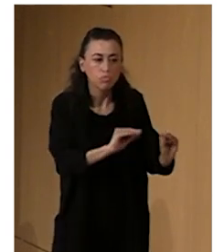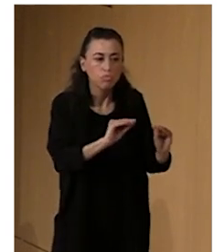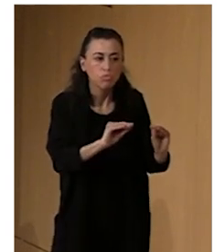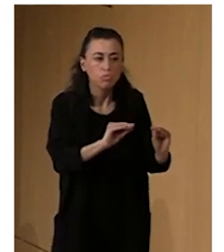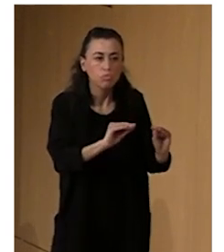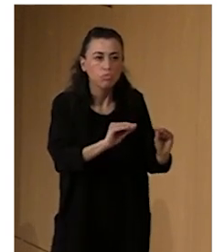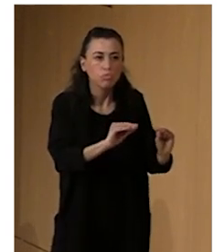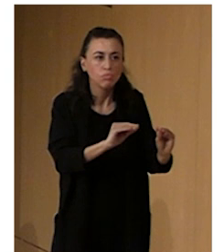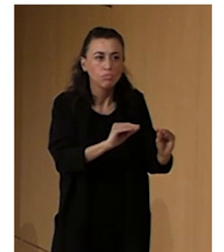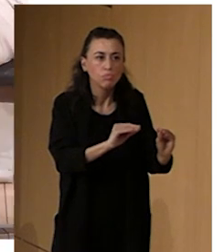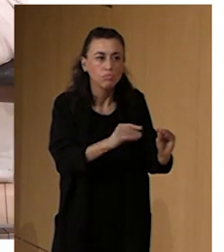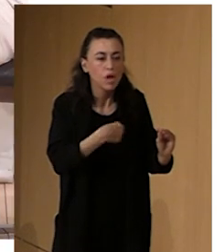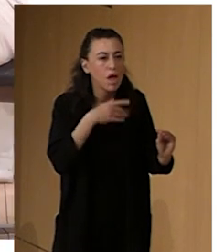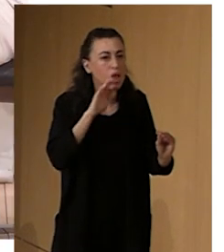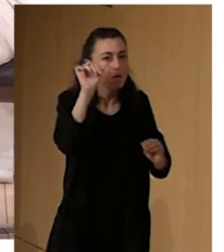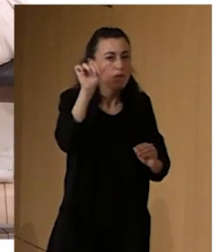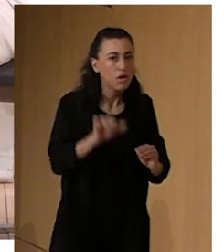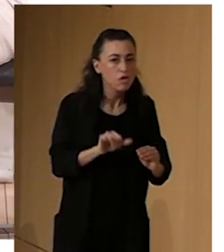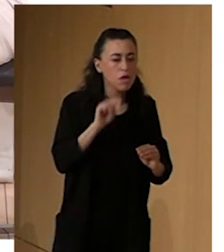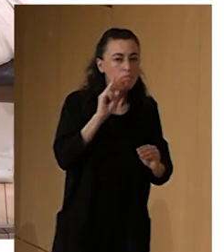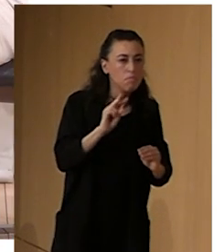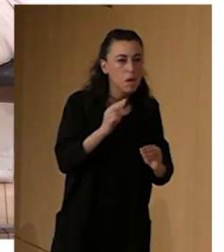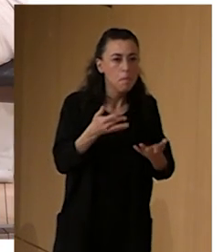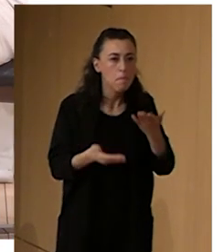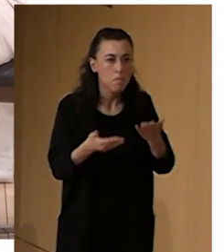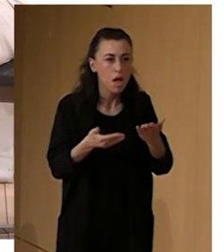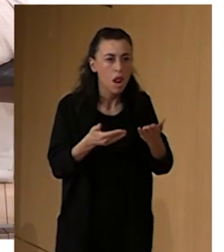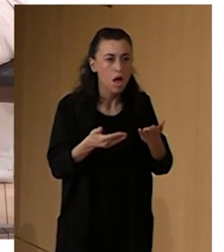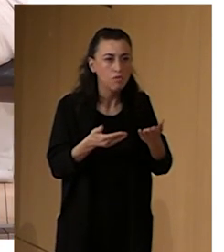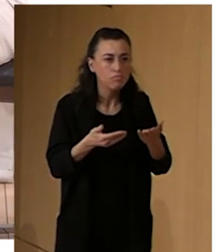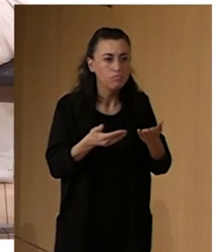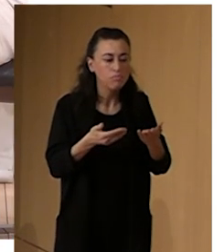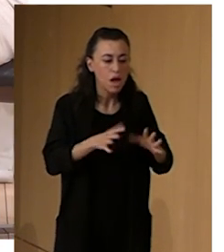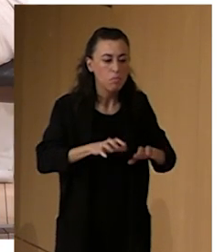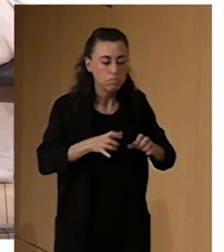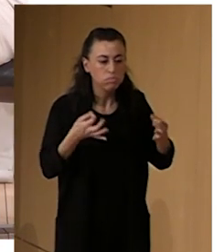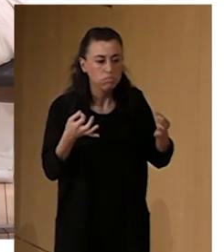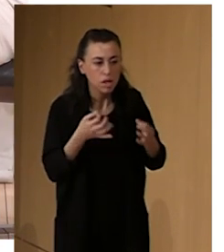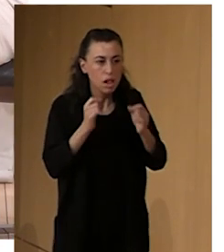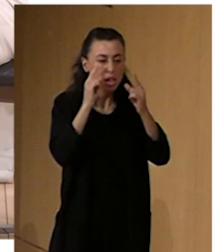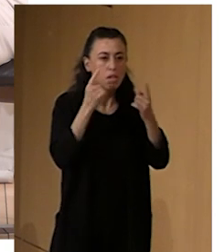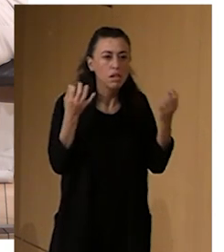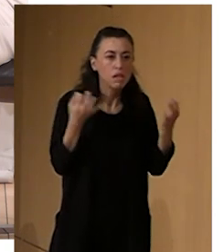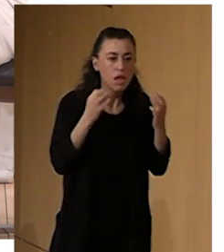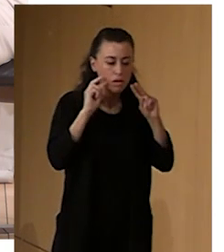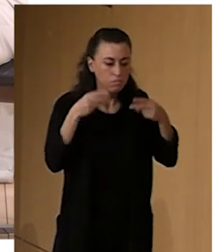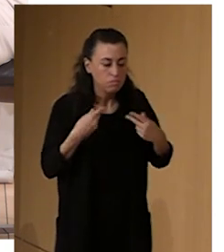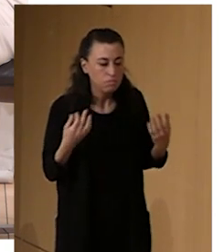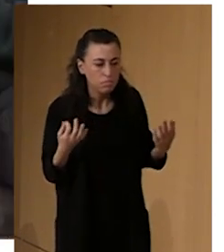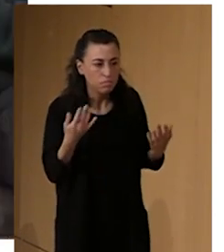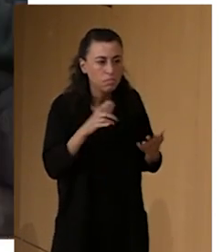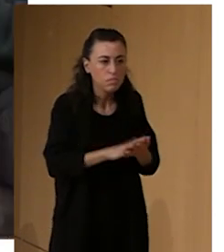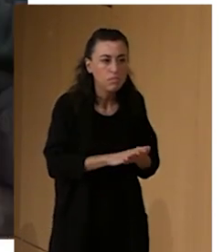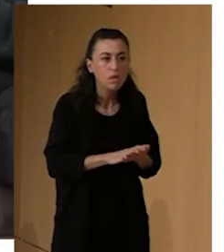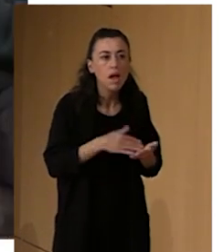película qu les ha aportado que les hace descubrir y qué les hace sentir y los padres participan de esto previamente tenemos unas